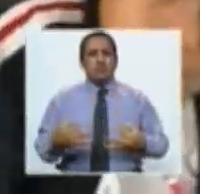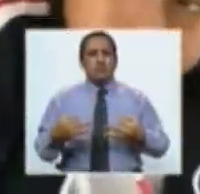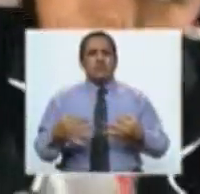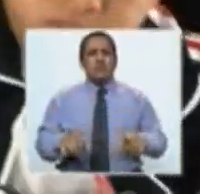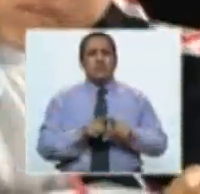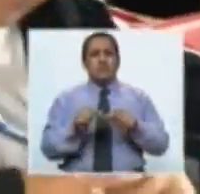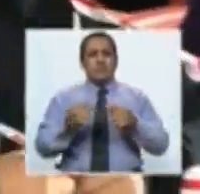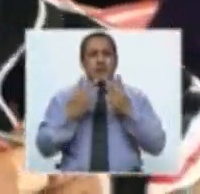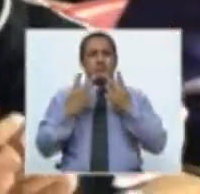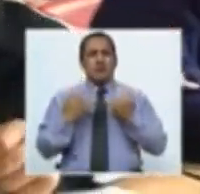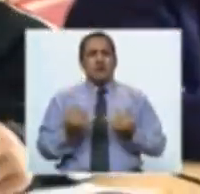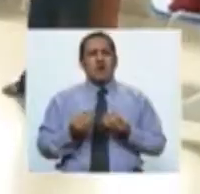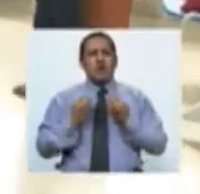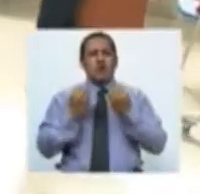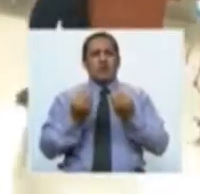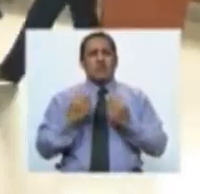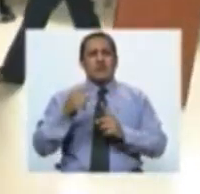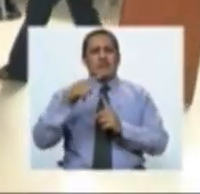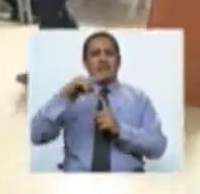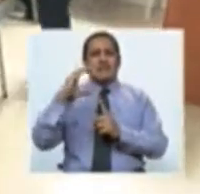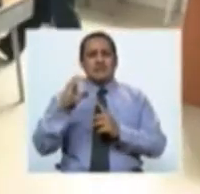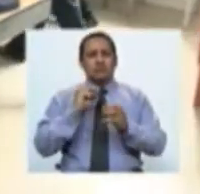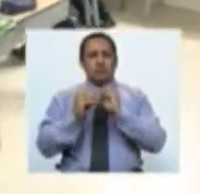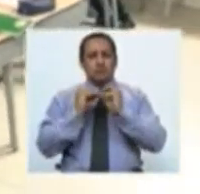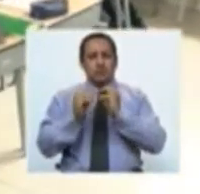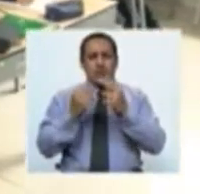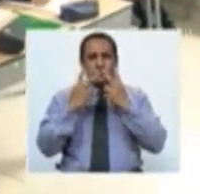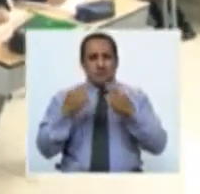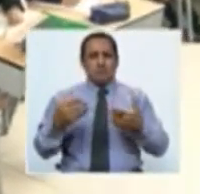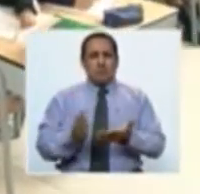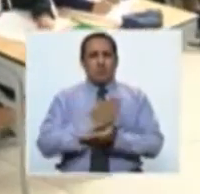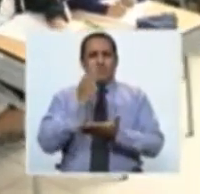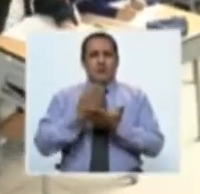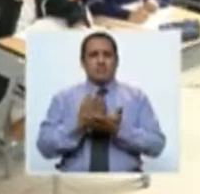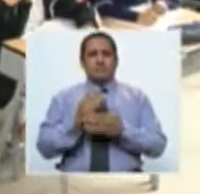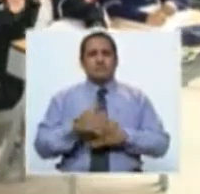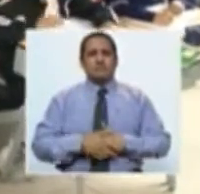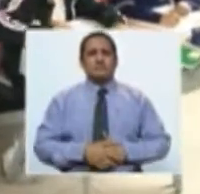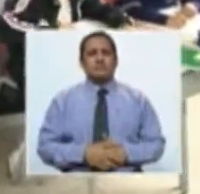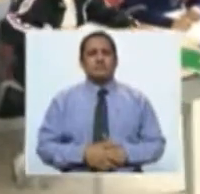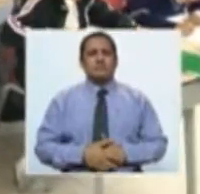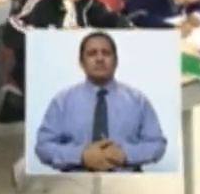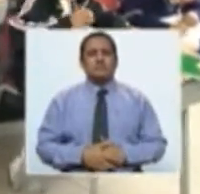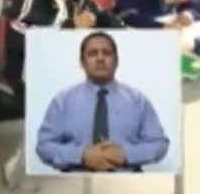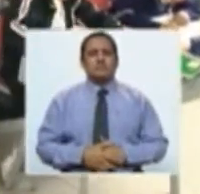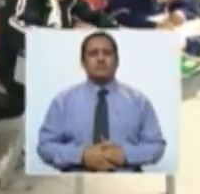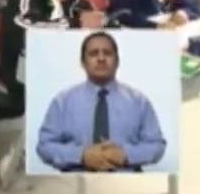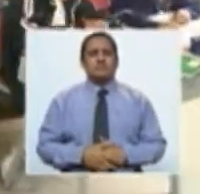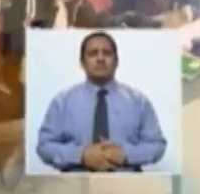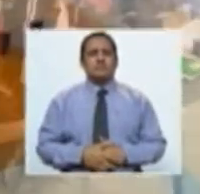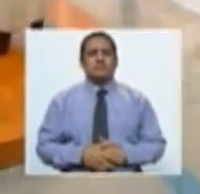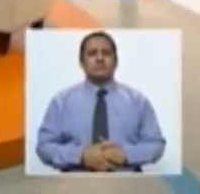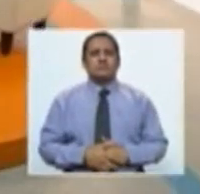laboral. Veamos entonces cómo el TC resolvió la controversia.